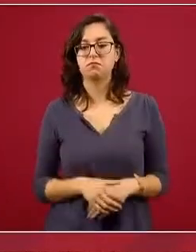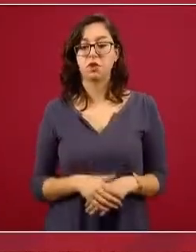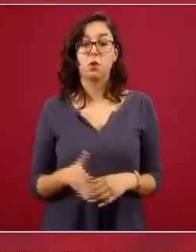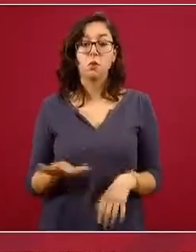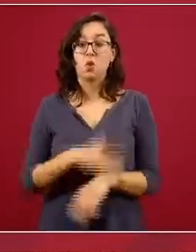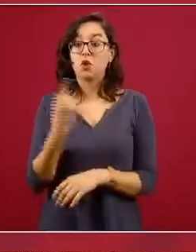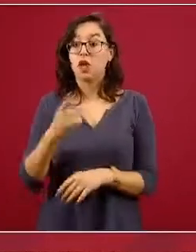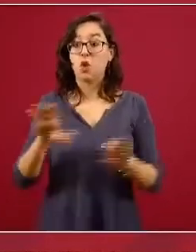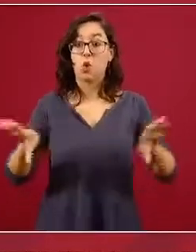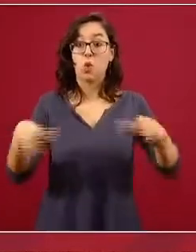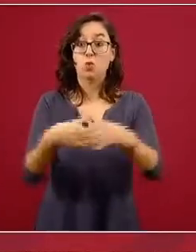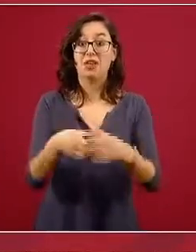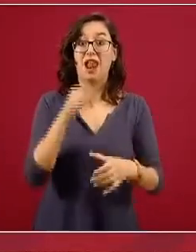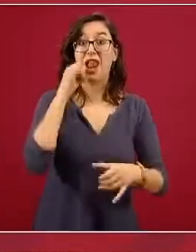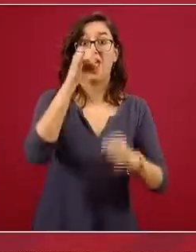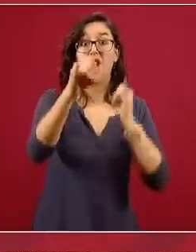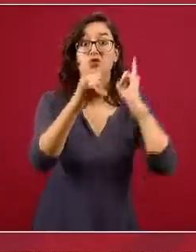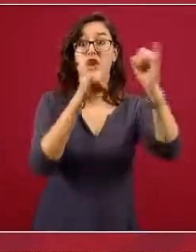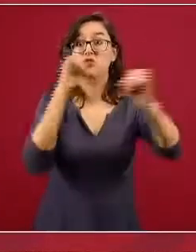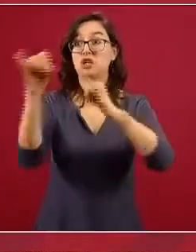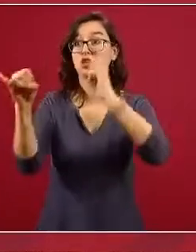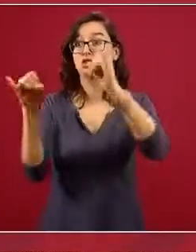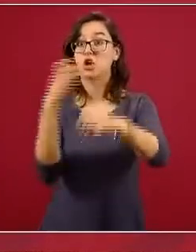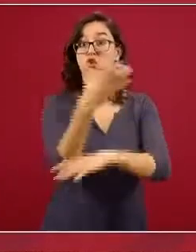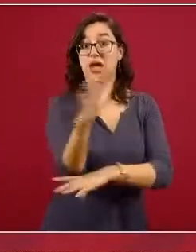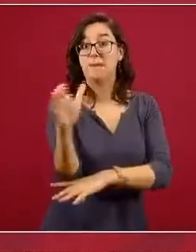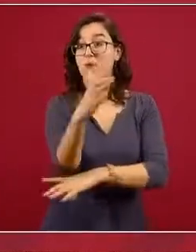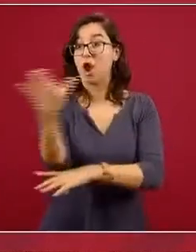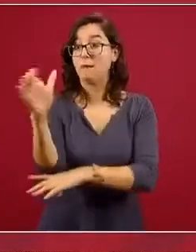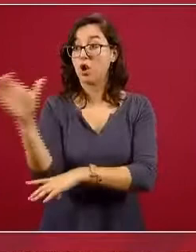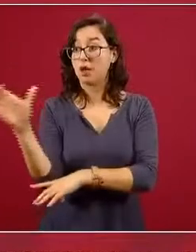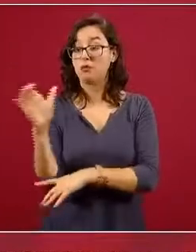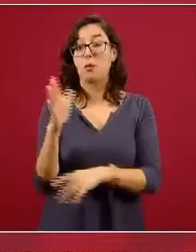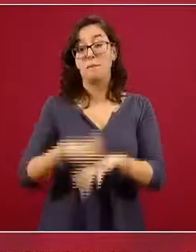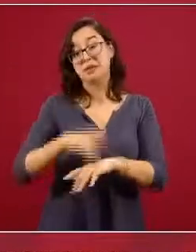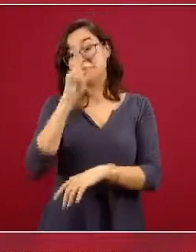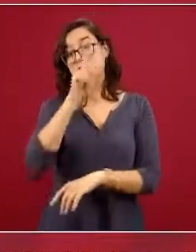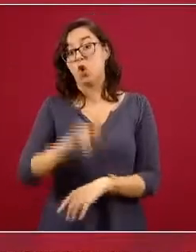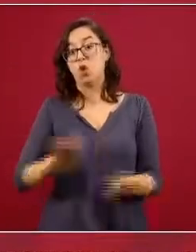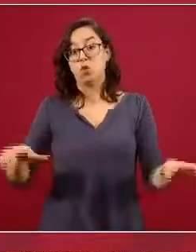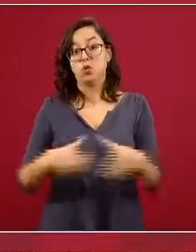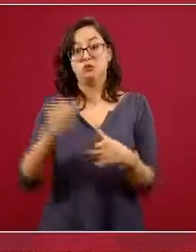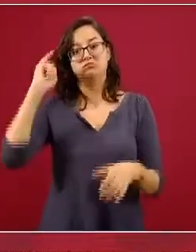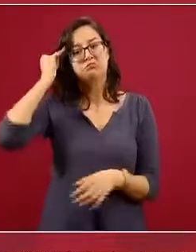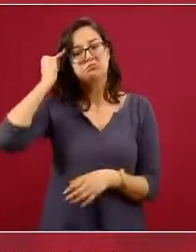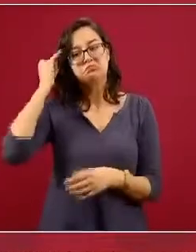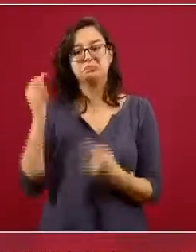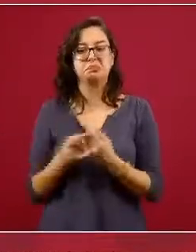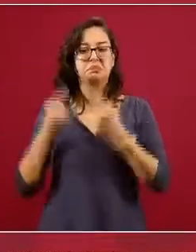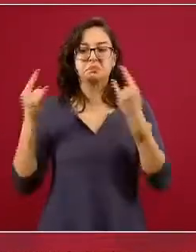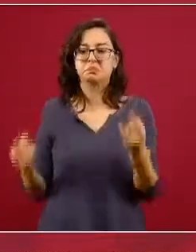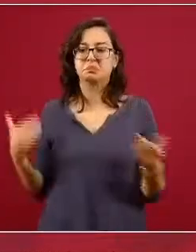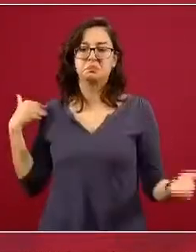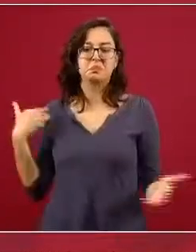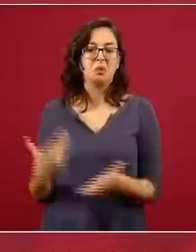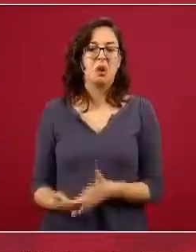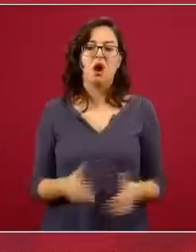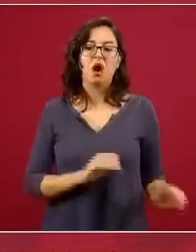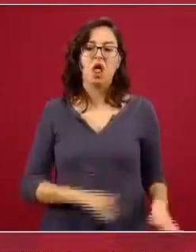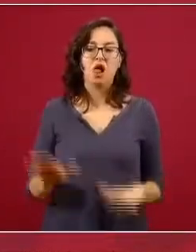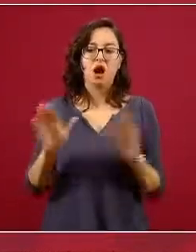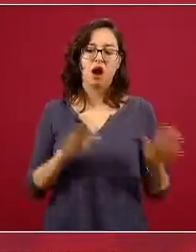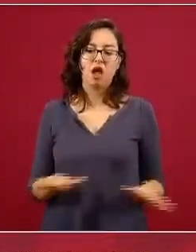las comunidades dispersas, mayormente las rurales y con mayor razón las comunidades indígenas, históricamente han sido